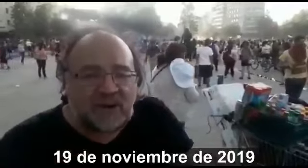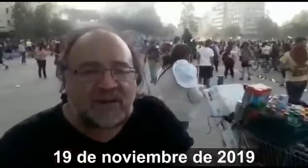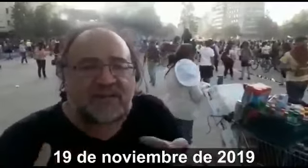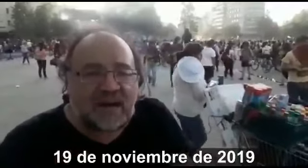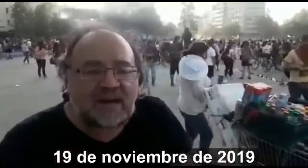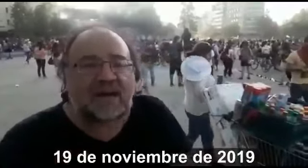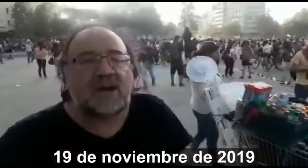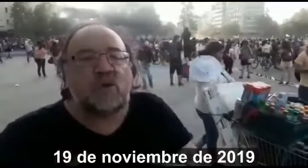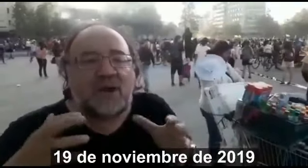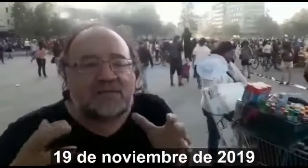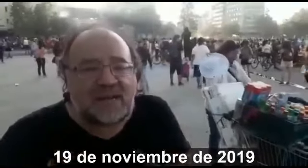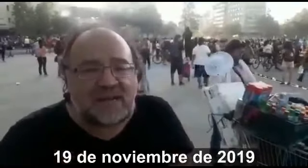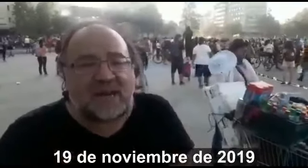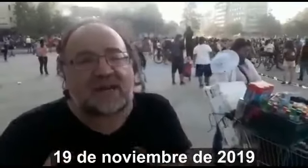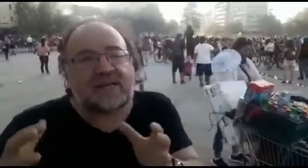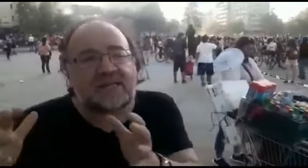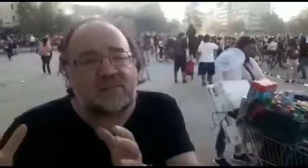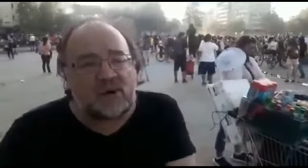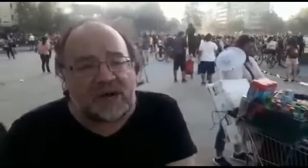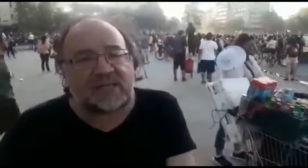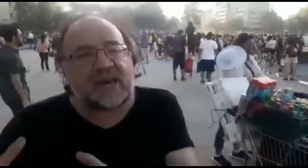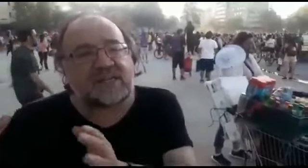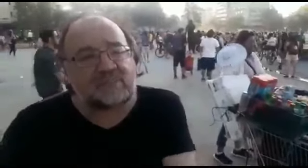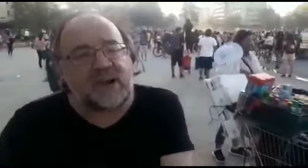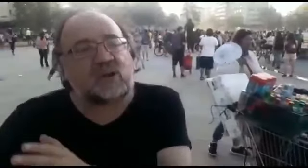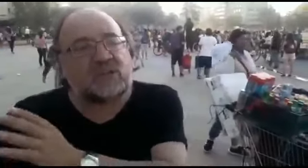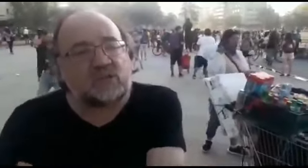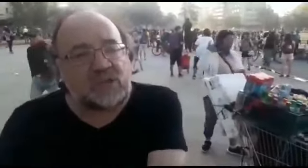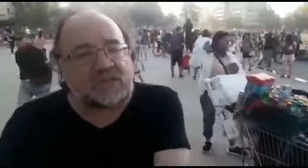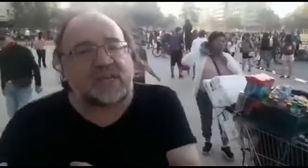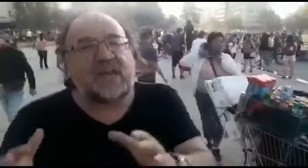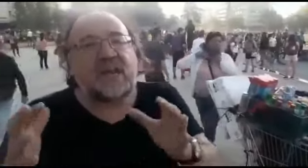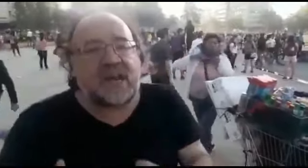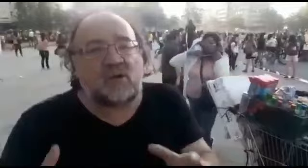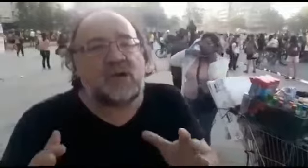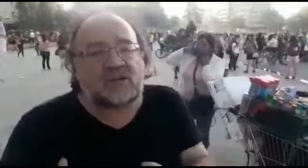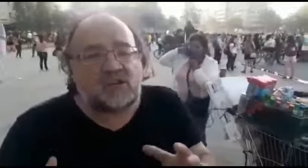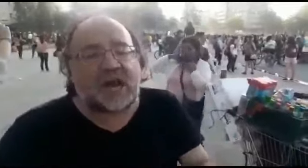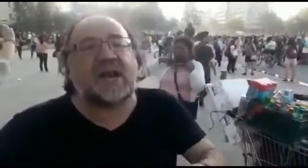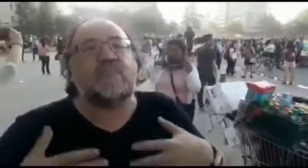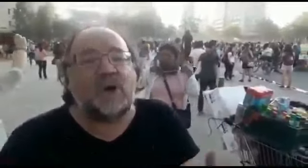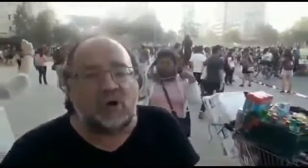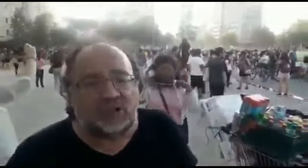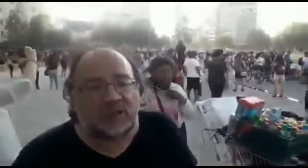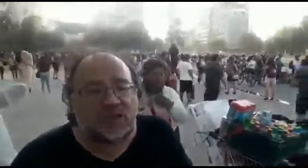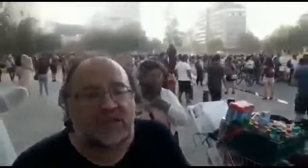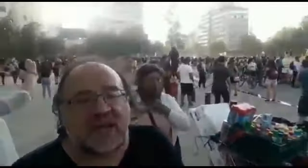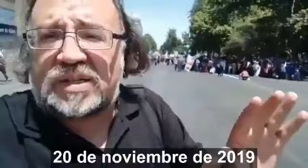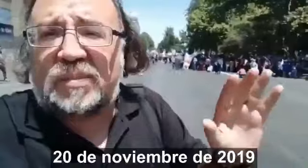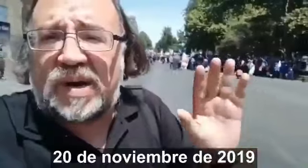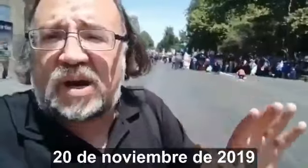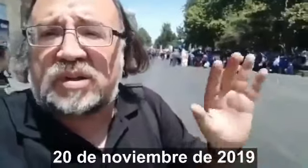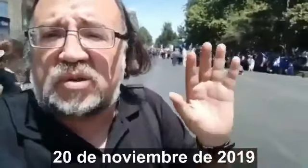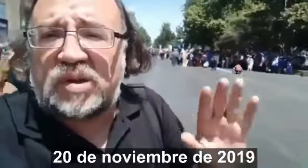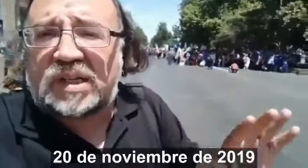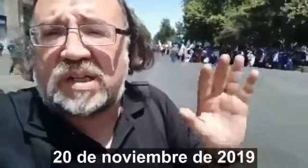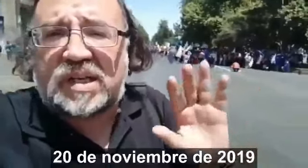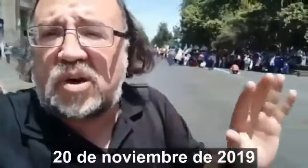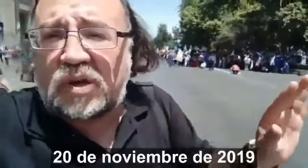únicos que pueden darle una salida democrática a la asamblea constituyente es Unidad Social del Pueblo Constituyente. Y una